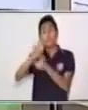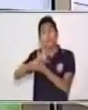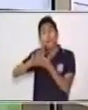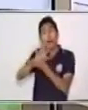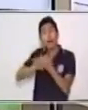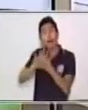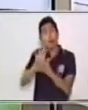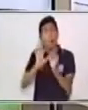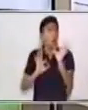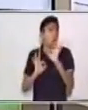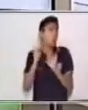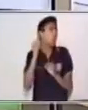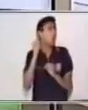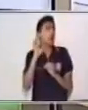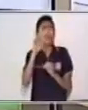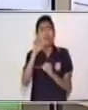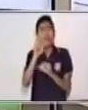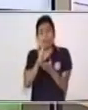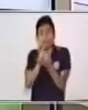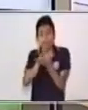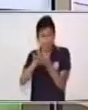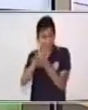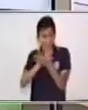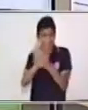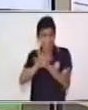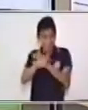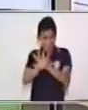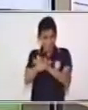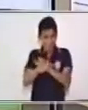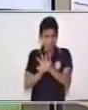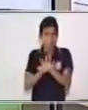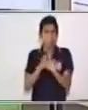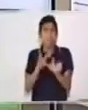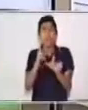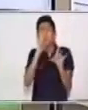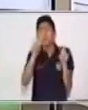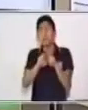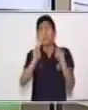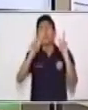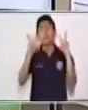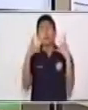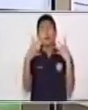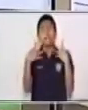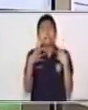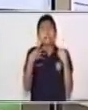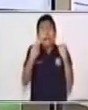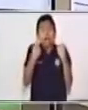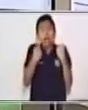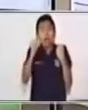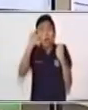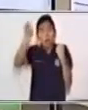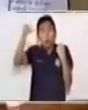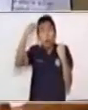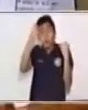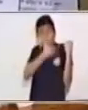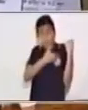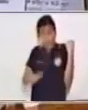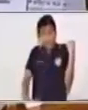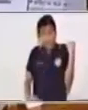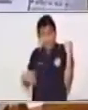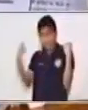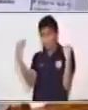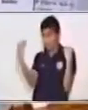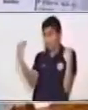utilizar jabón en gel, sumamente importante, sigue las líneas de seguridad en salud de lo que el gobierno pues, nos